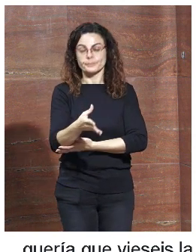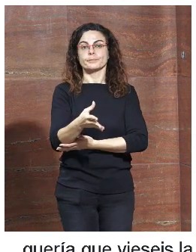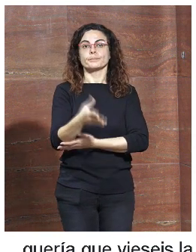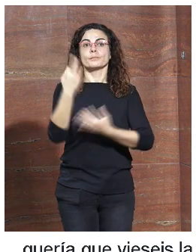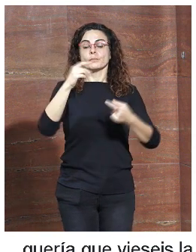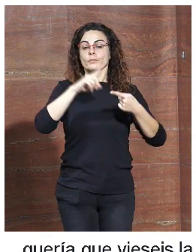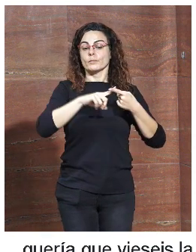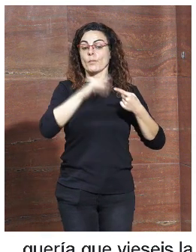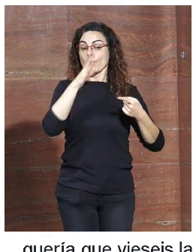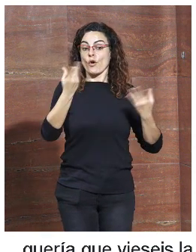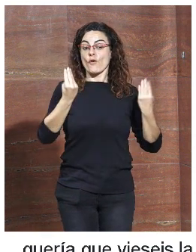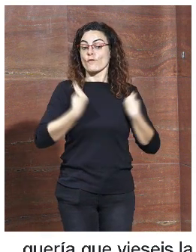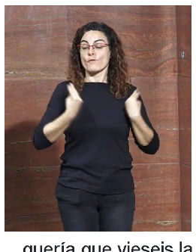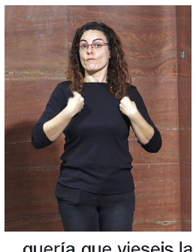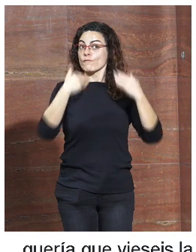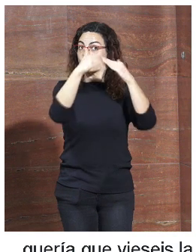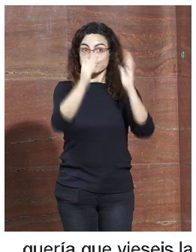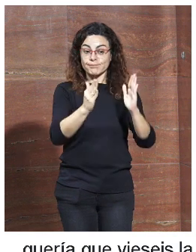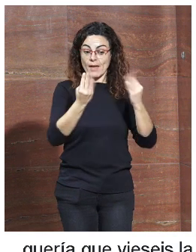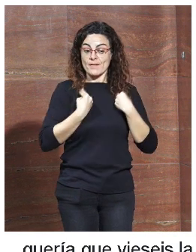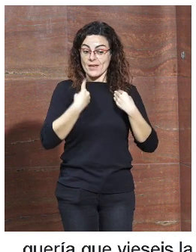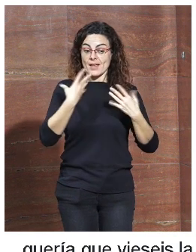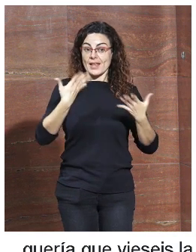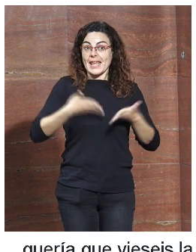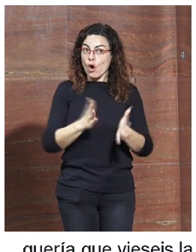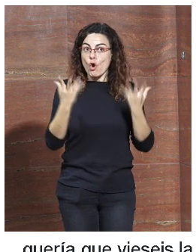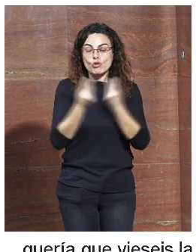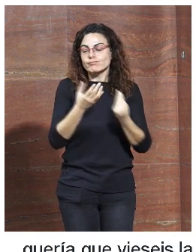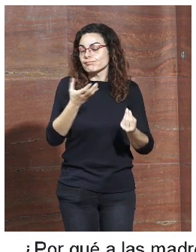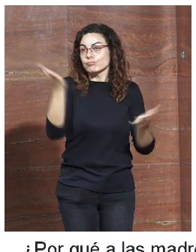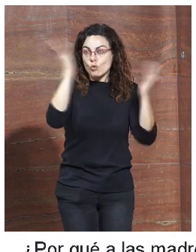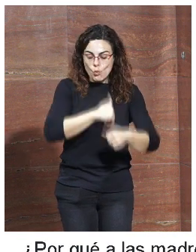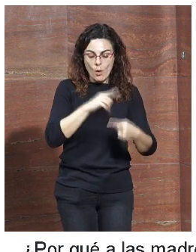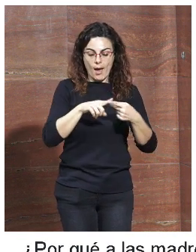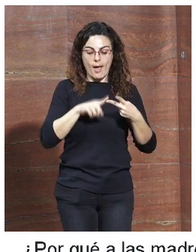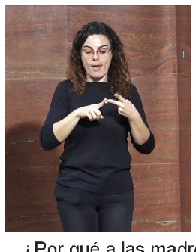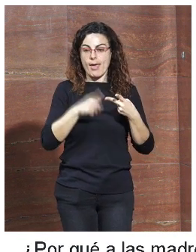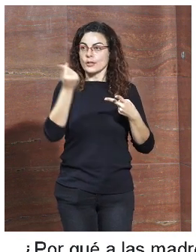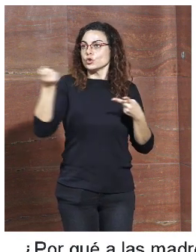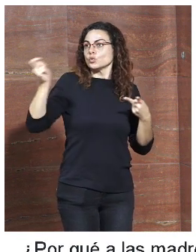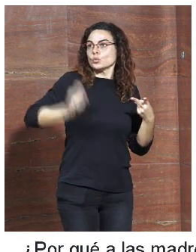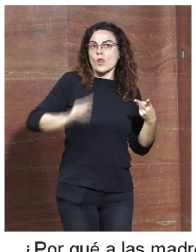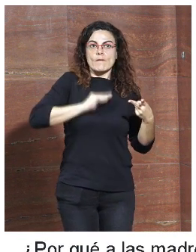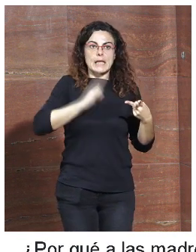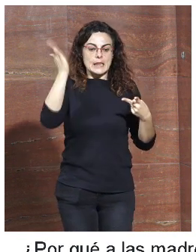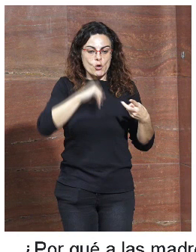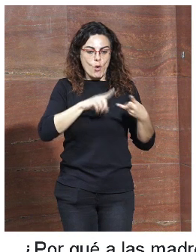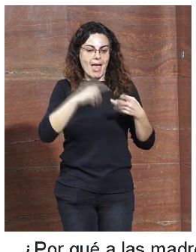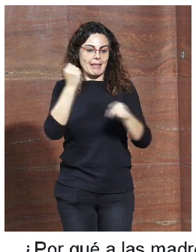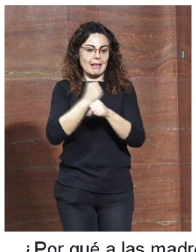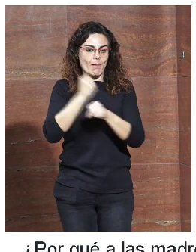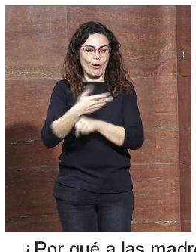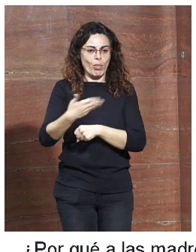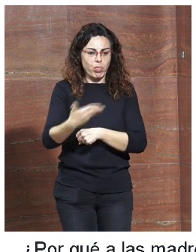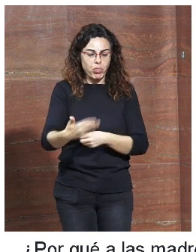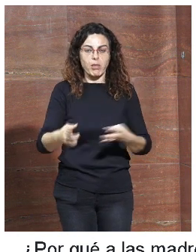no tienen una vivienda en la que vivir con su menor. No tienen ingresos suficientes, los empleos son precarios.